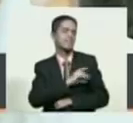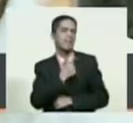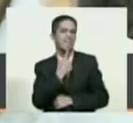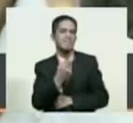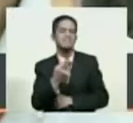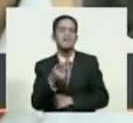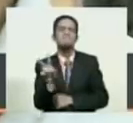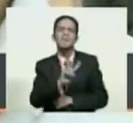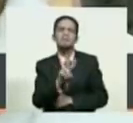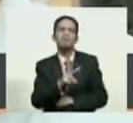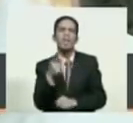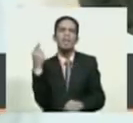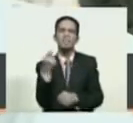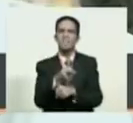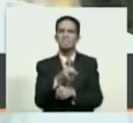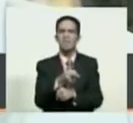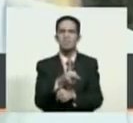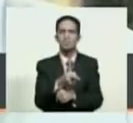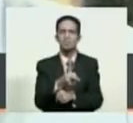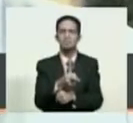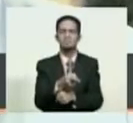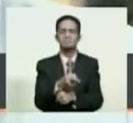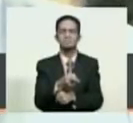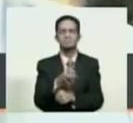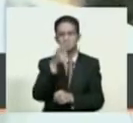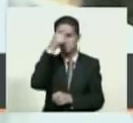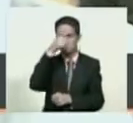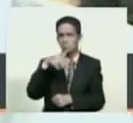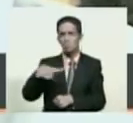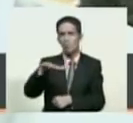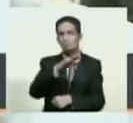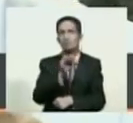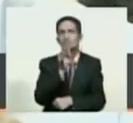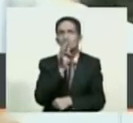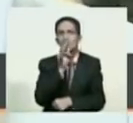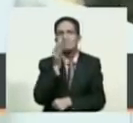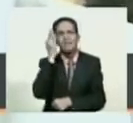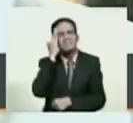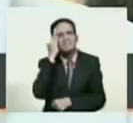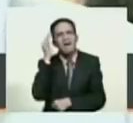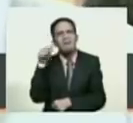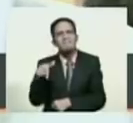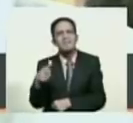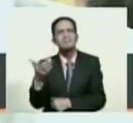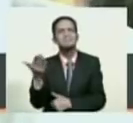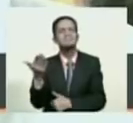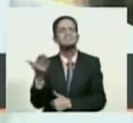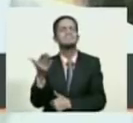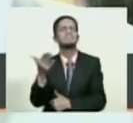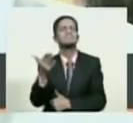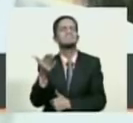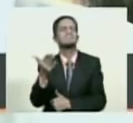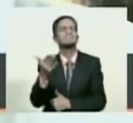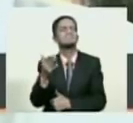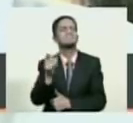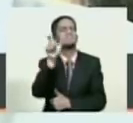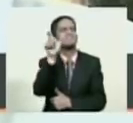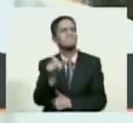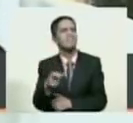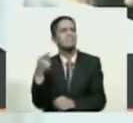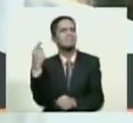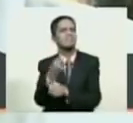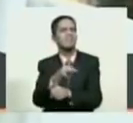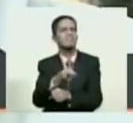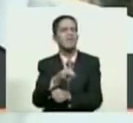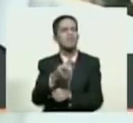dictadura, a un pueblo que todavía tiene fresca en la piel lo que es una verdadera dictadura y de la cual Piñera es un hijo político de la